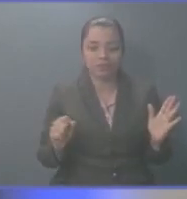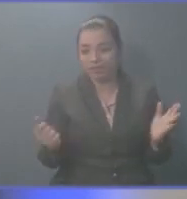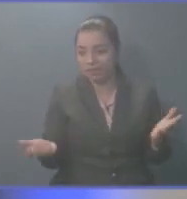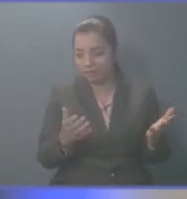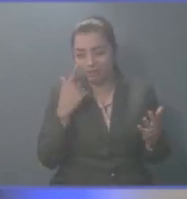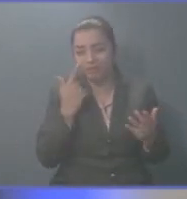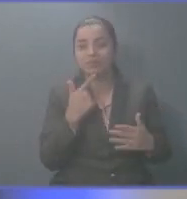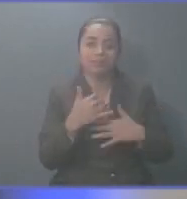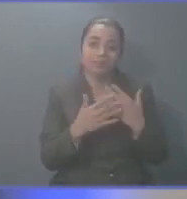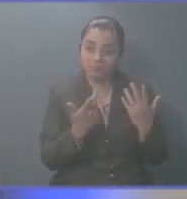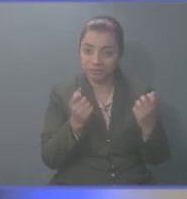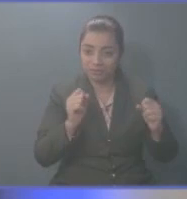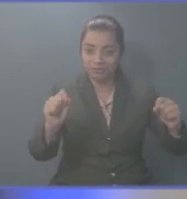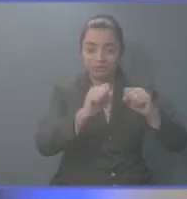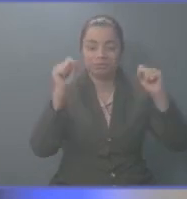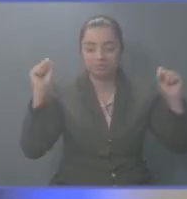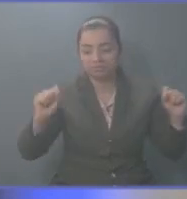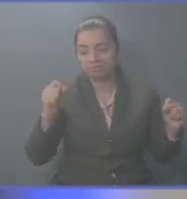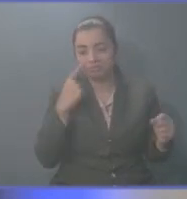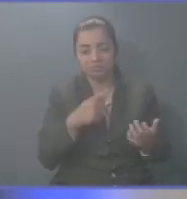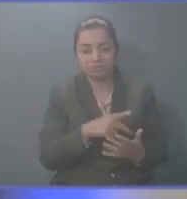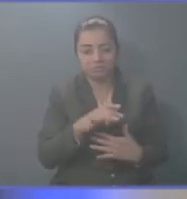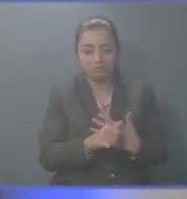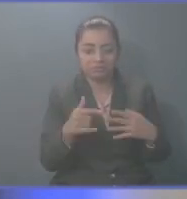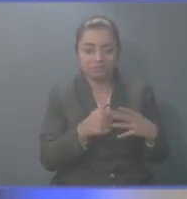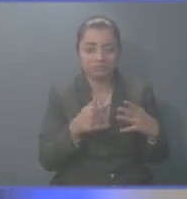Legislativa para ver cómo avanza el tema de la discusión del proyecto de Ley General